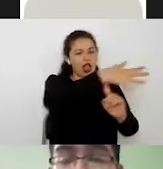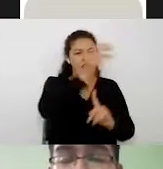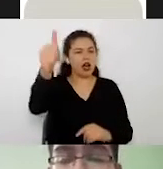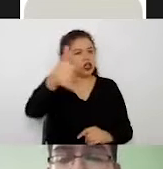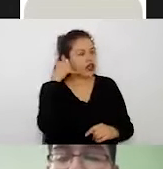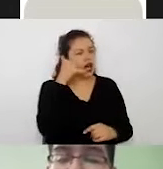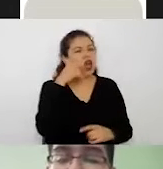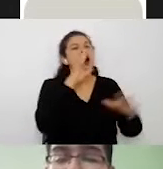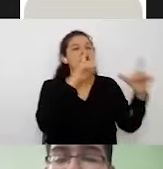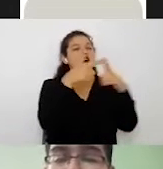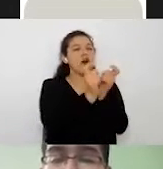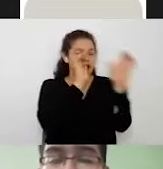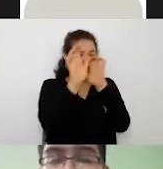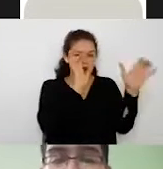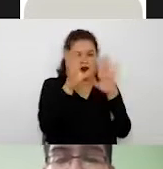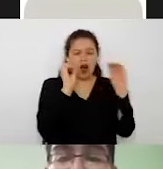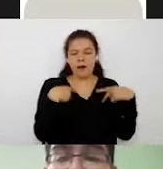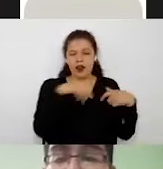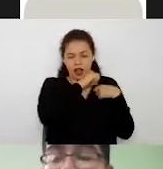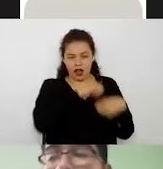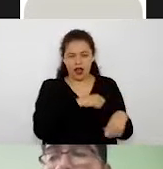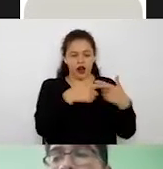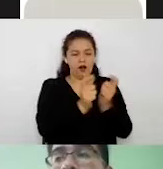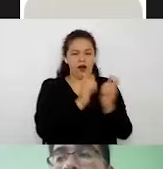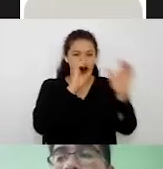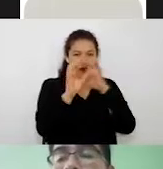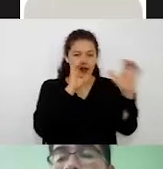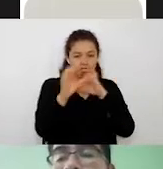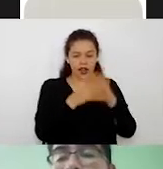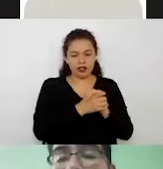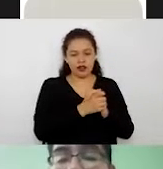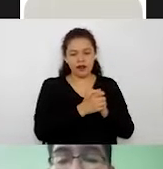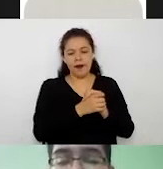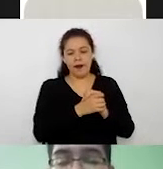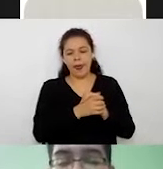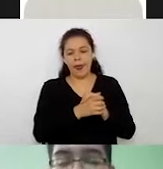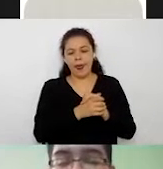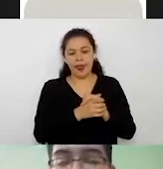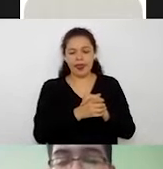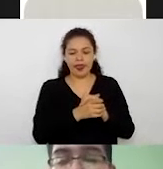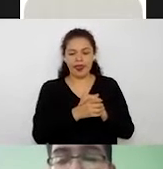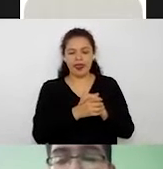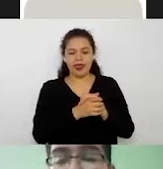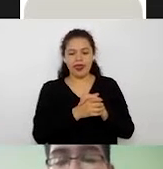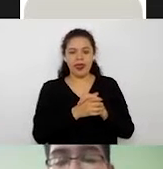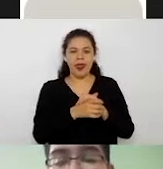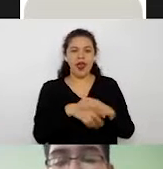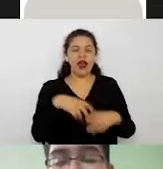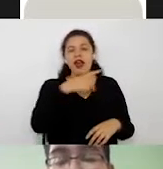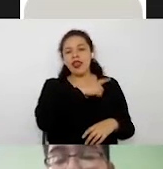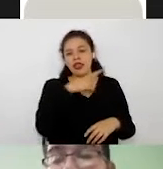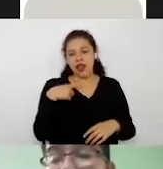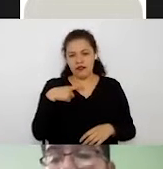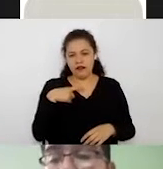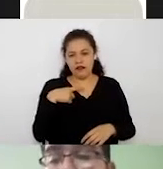de comunicación, o quien sea el responsable de la brigada de comunicación, tiene que llevar